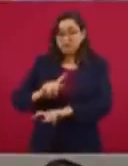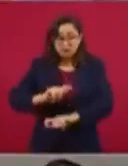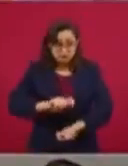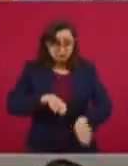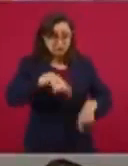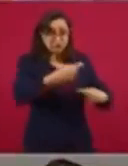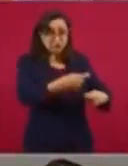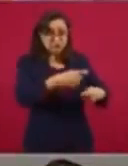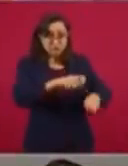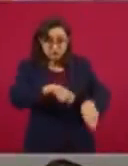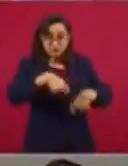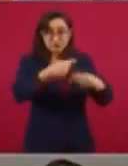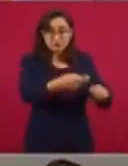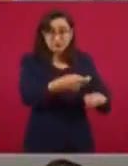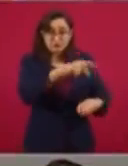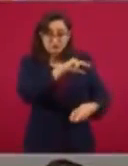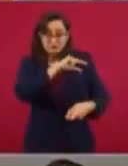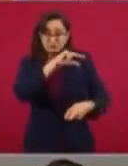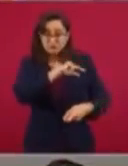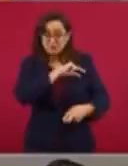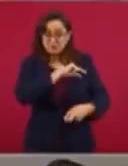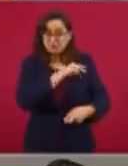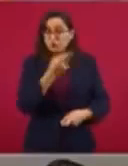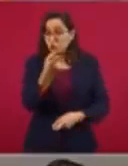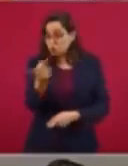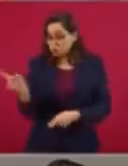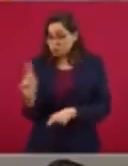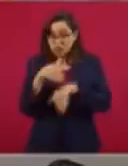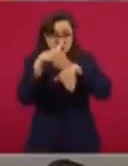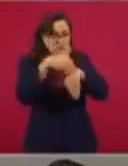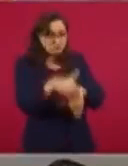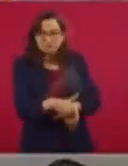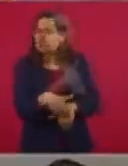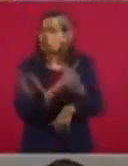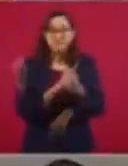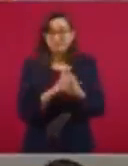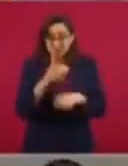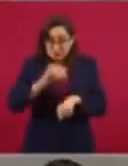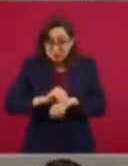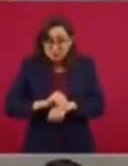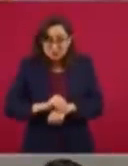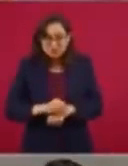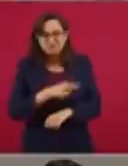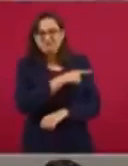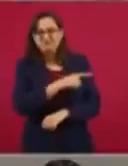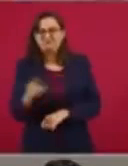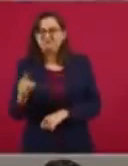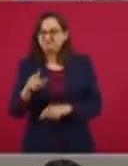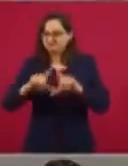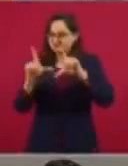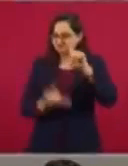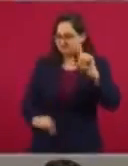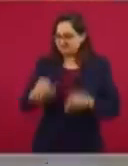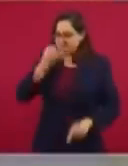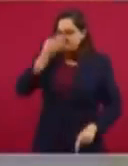a intereses ajenos a la nación que conformamos. Una cosa